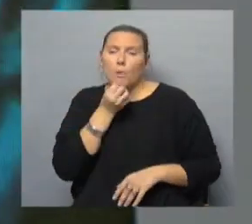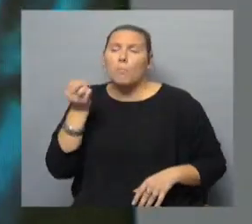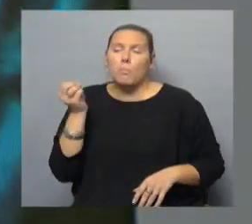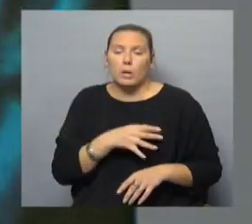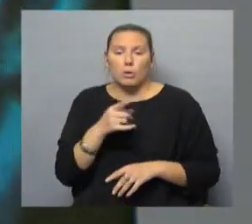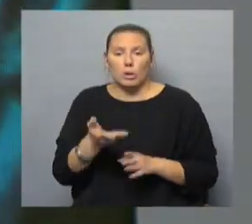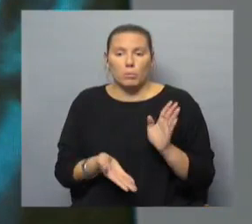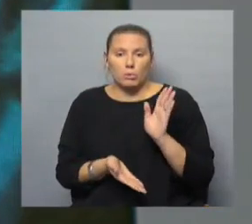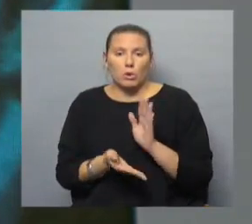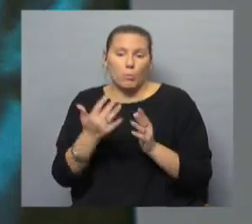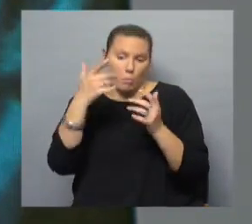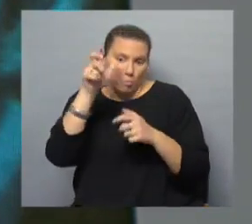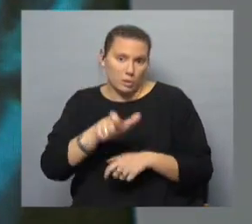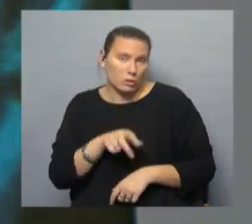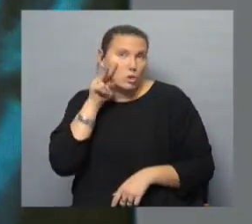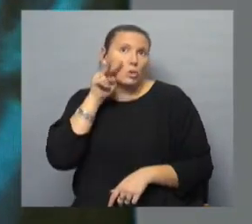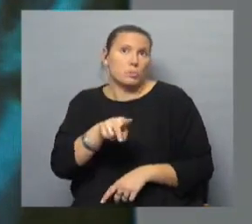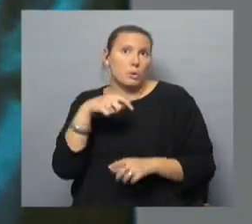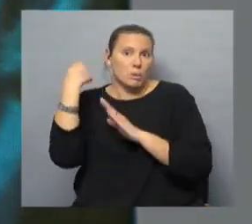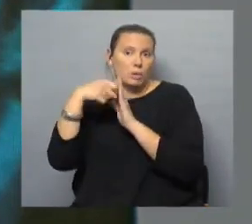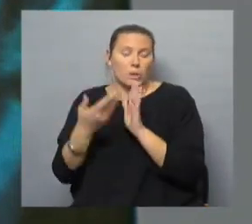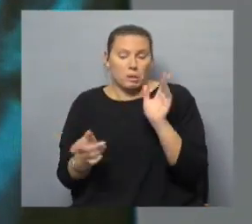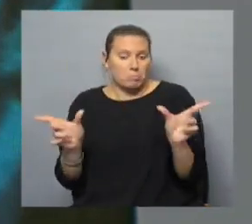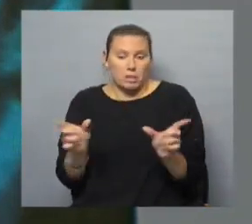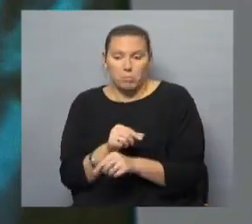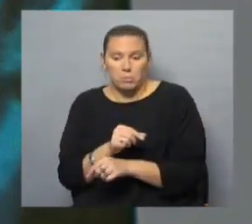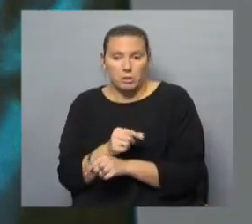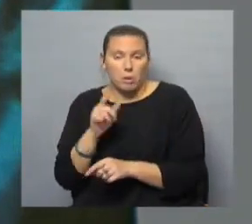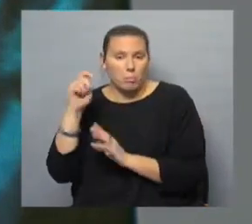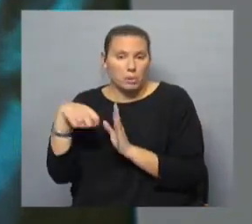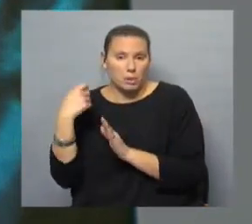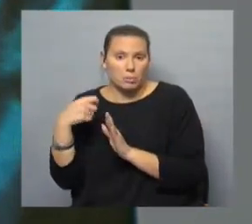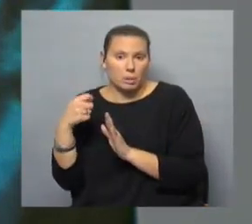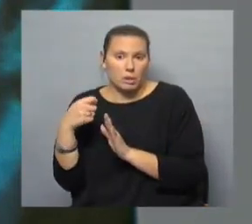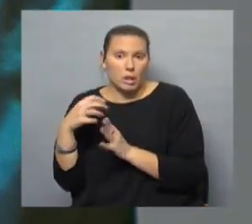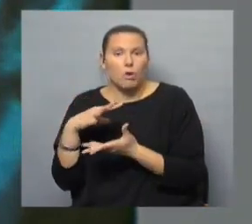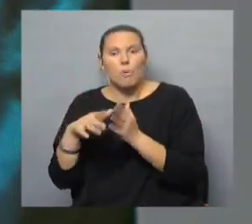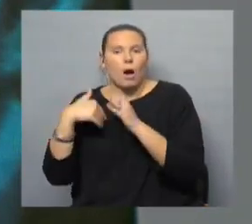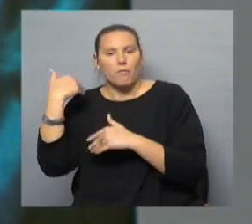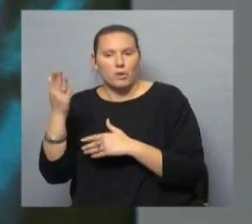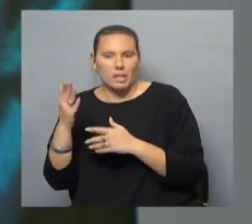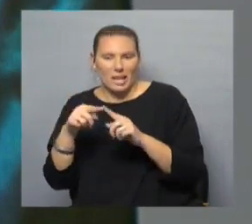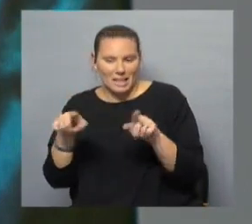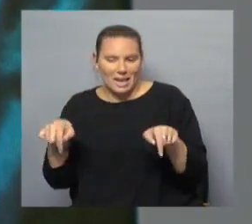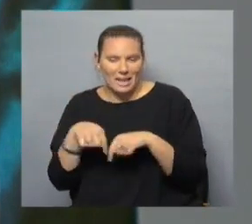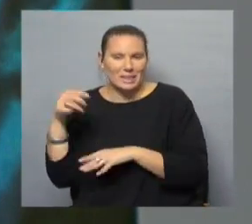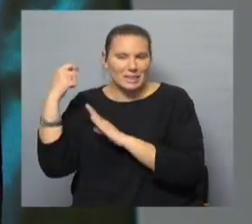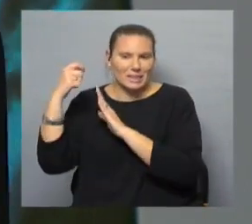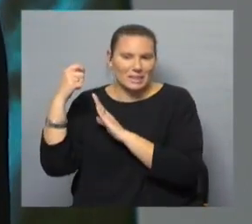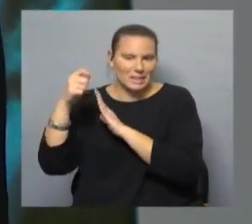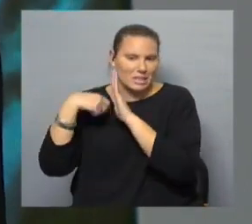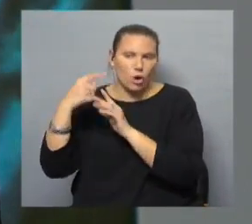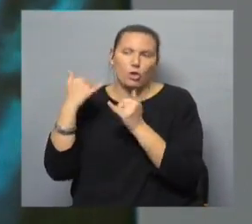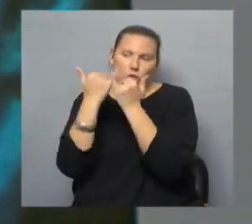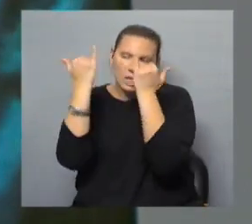es que vos te vayas, digo, como espectador a mí me pasa, que cuando salgo una película y la película sigue fuera de la sala, o te permanece días,